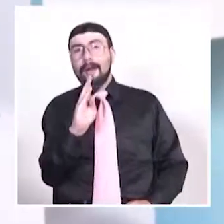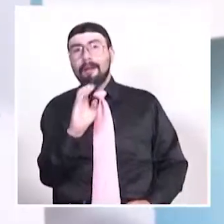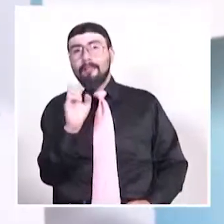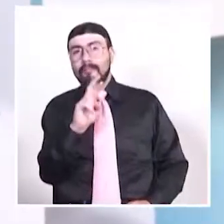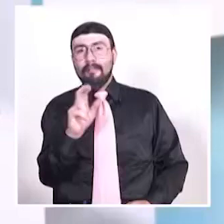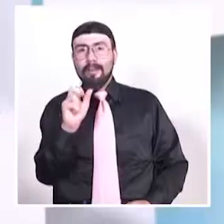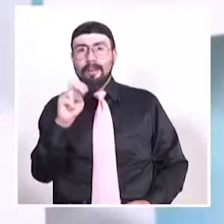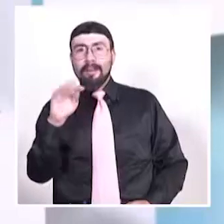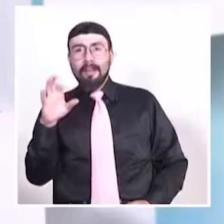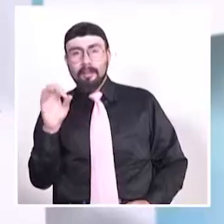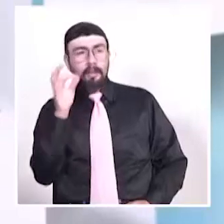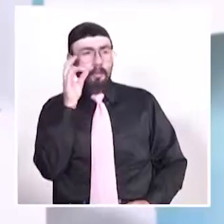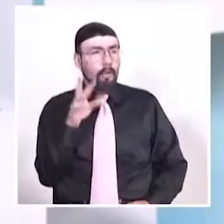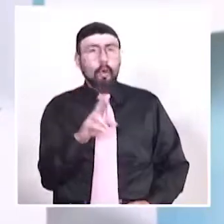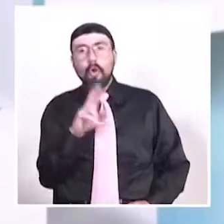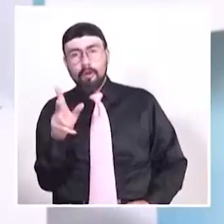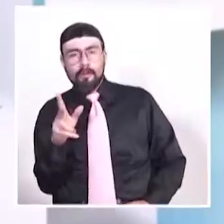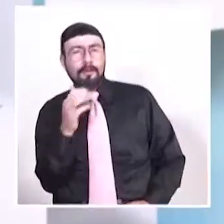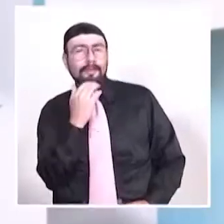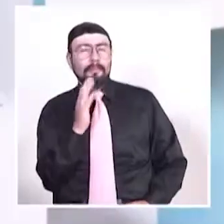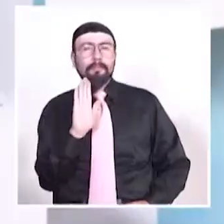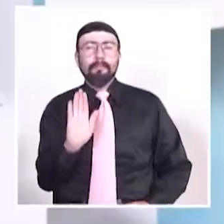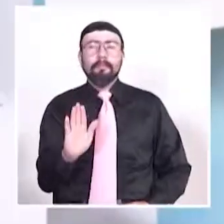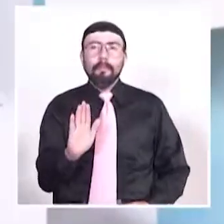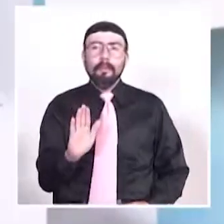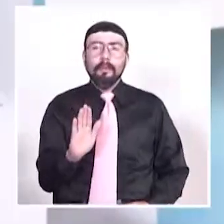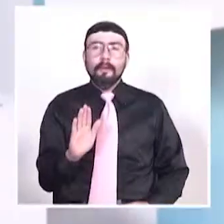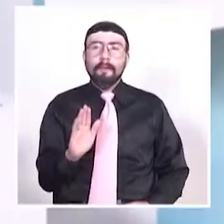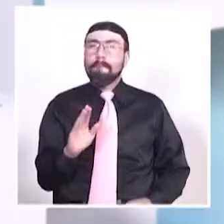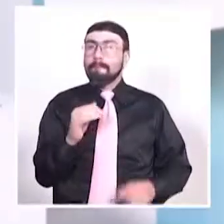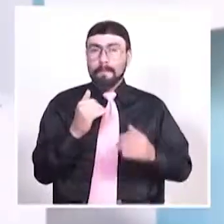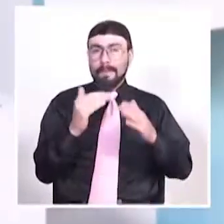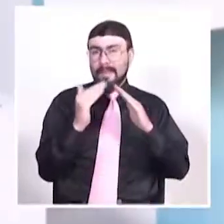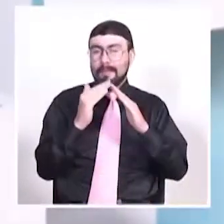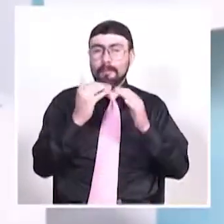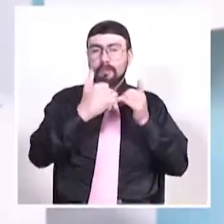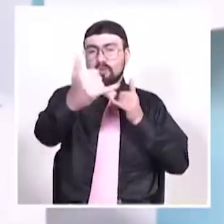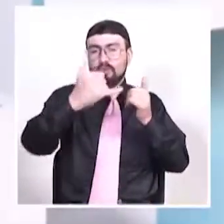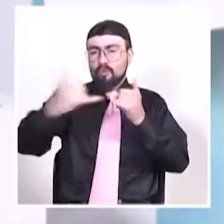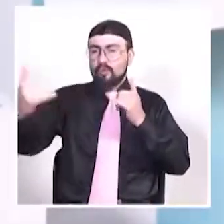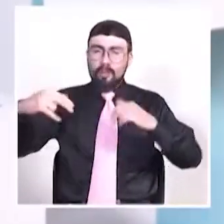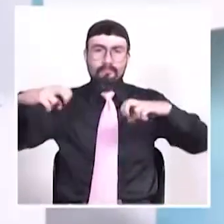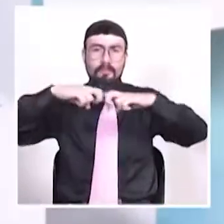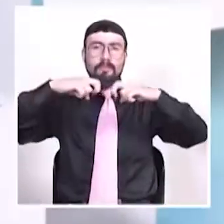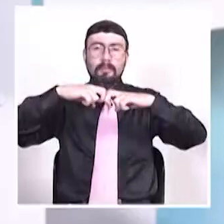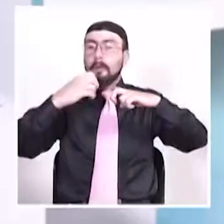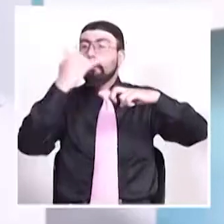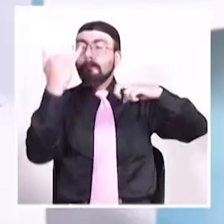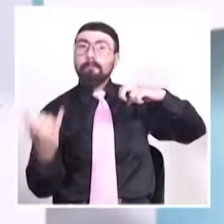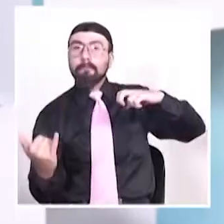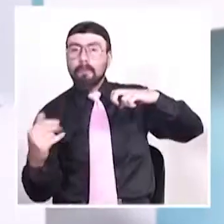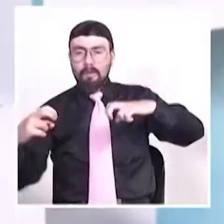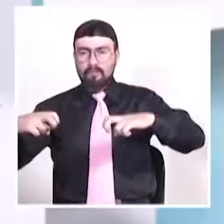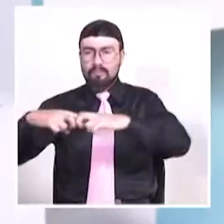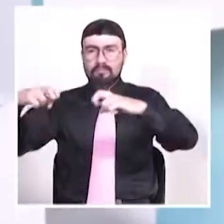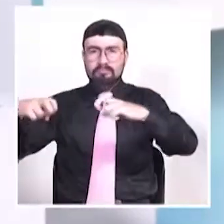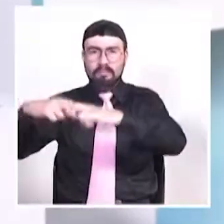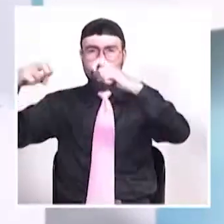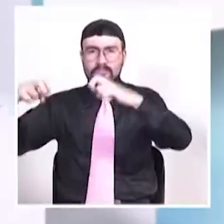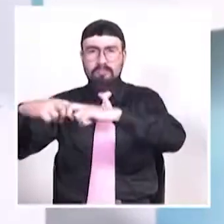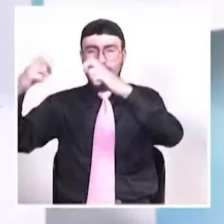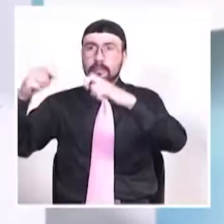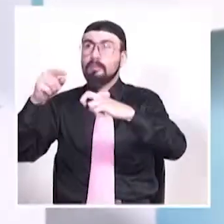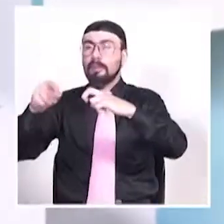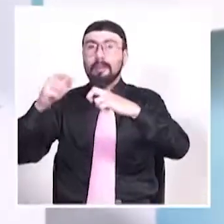en alguna otra parte, así como en las instalaciones eléctricas de una casa, puede haber una parte donde se echen chispas, porque hay